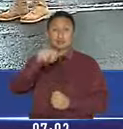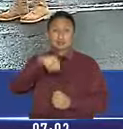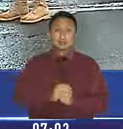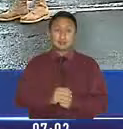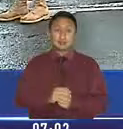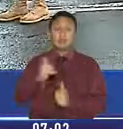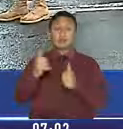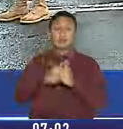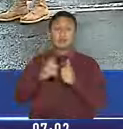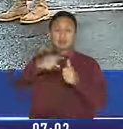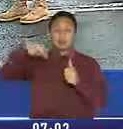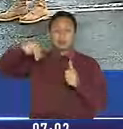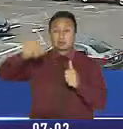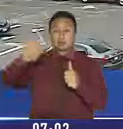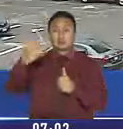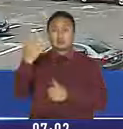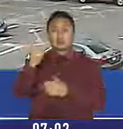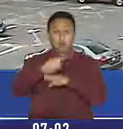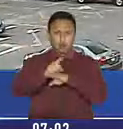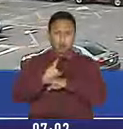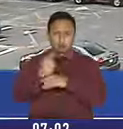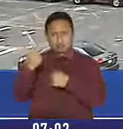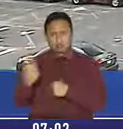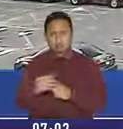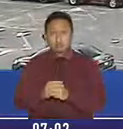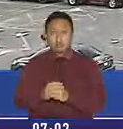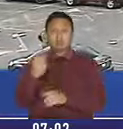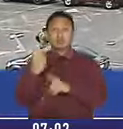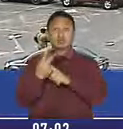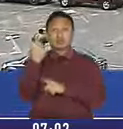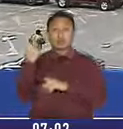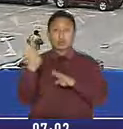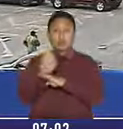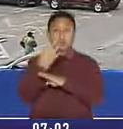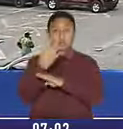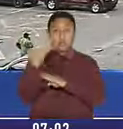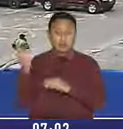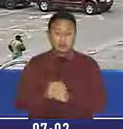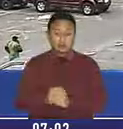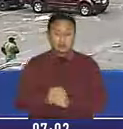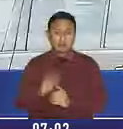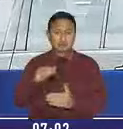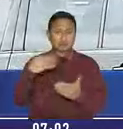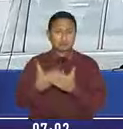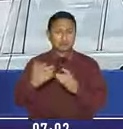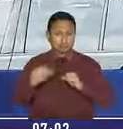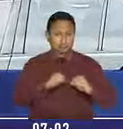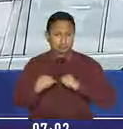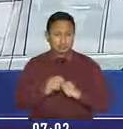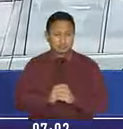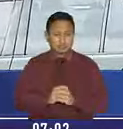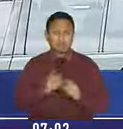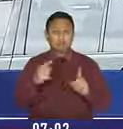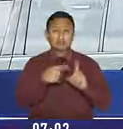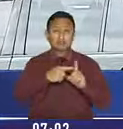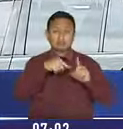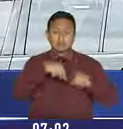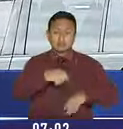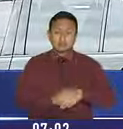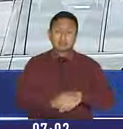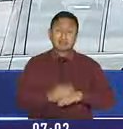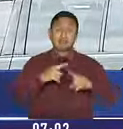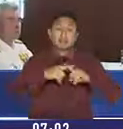la segunda 1 hora y 40, y que habría llegado para hacer trámites, ya que él mismo es militar en servicio pasivo. Lo que preocupa a